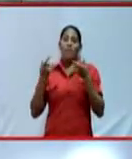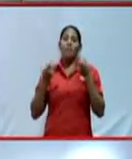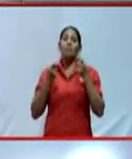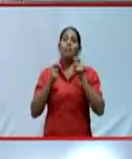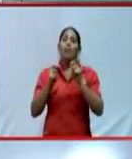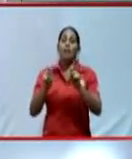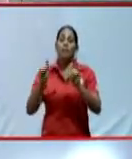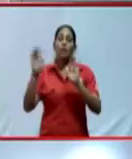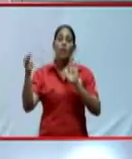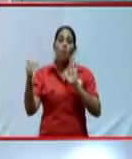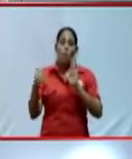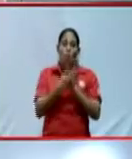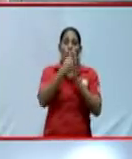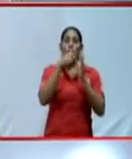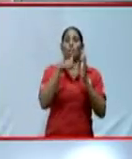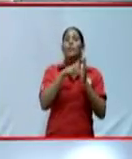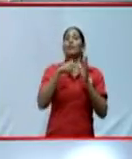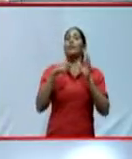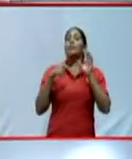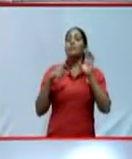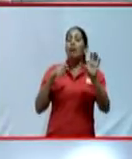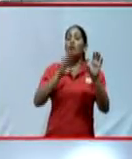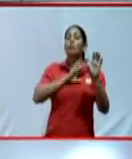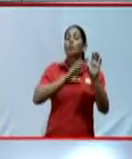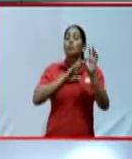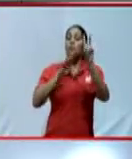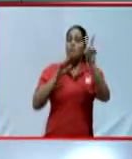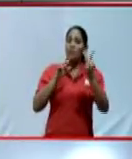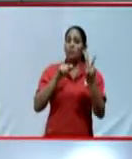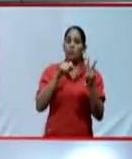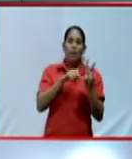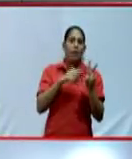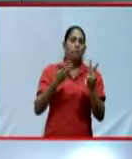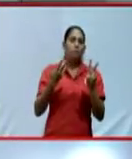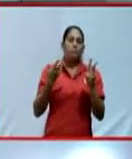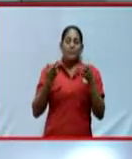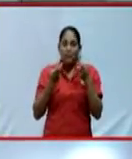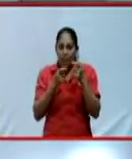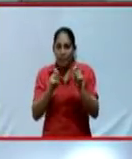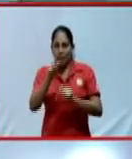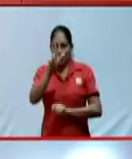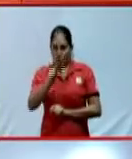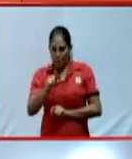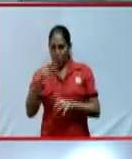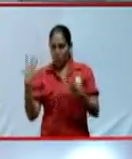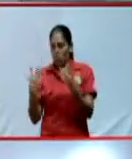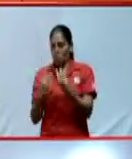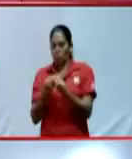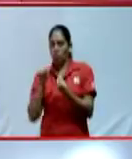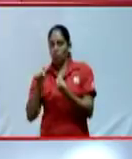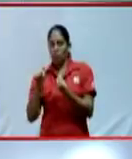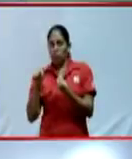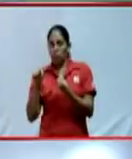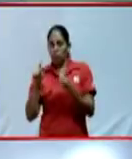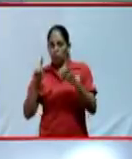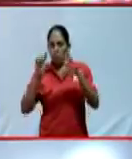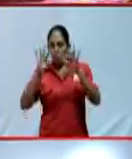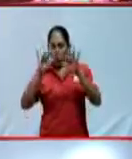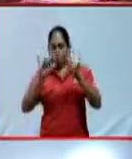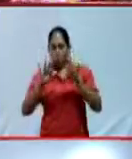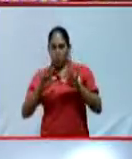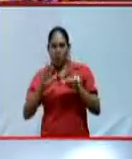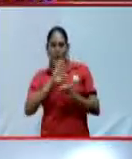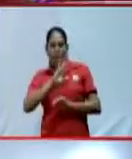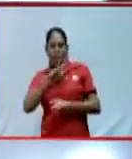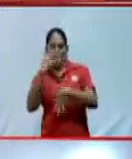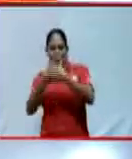un documento neoliberal publicado en el Nacional, sino también a través de los actos terroristas mal llamadas guarimbas. Así que, si usted